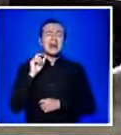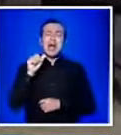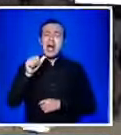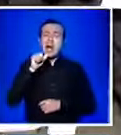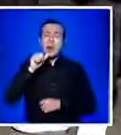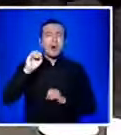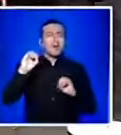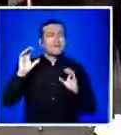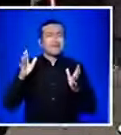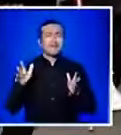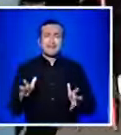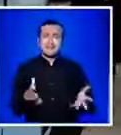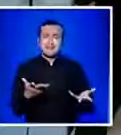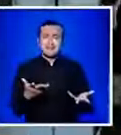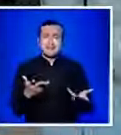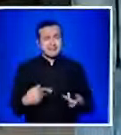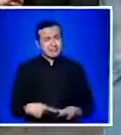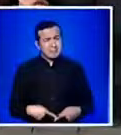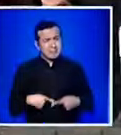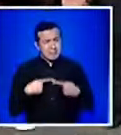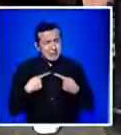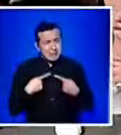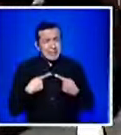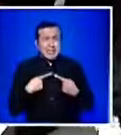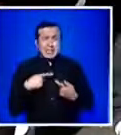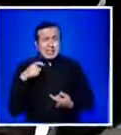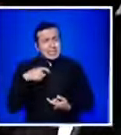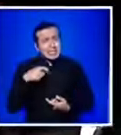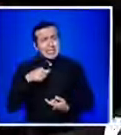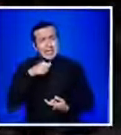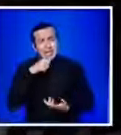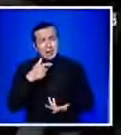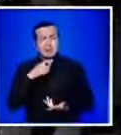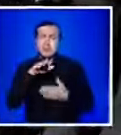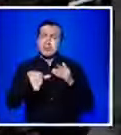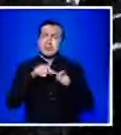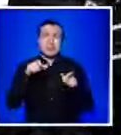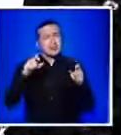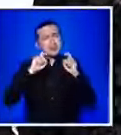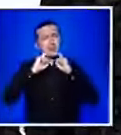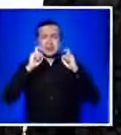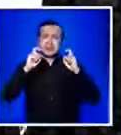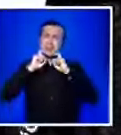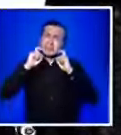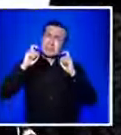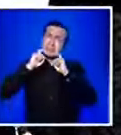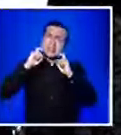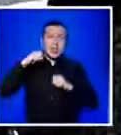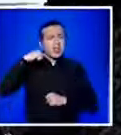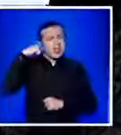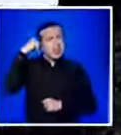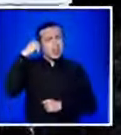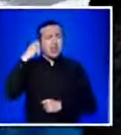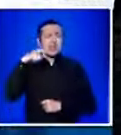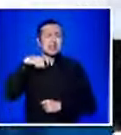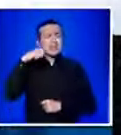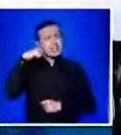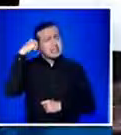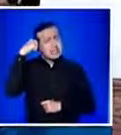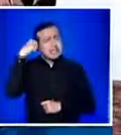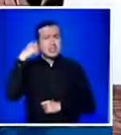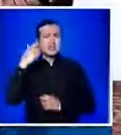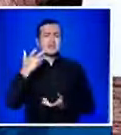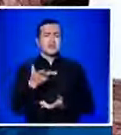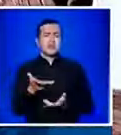de agua. ¿Cómo se puede vivir así? Con justo derecho han salido a gritar y a reclamar su derecho a tener el líquido